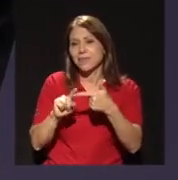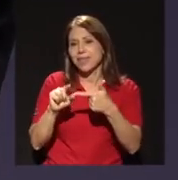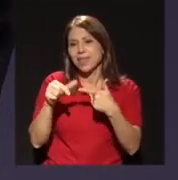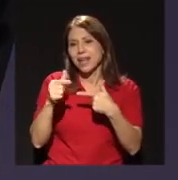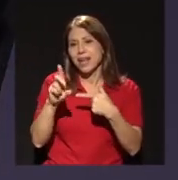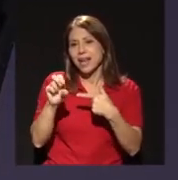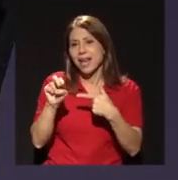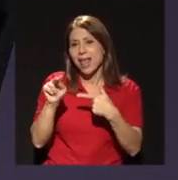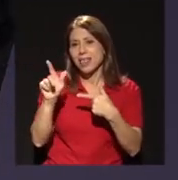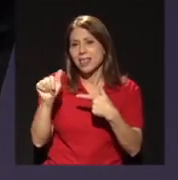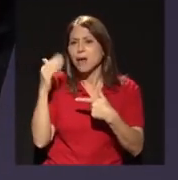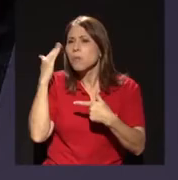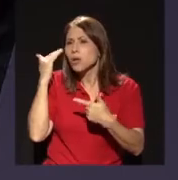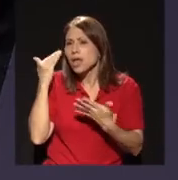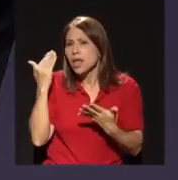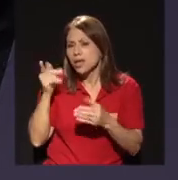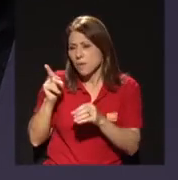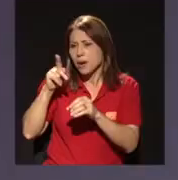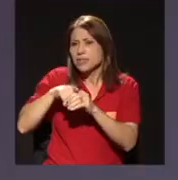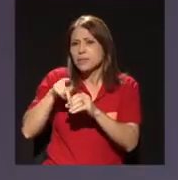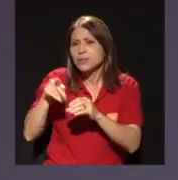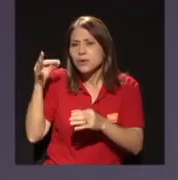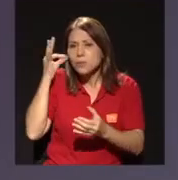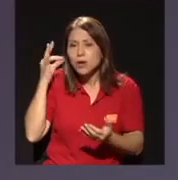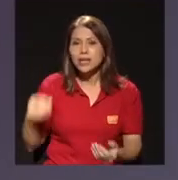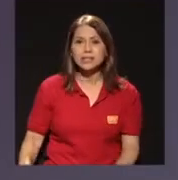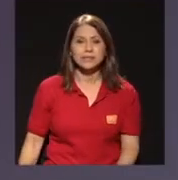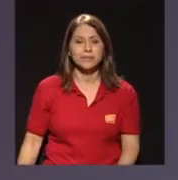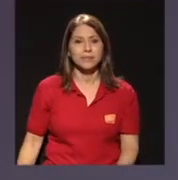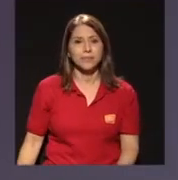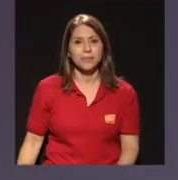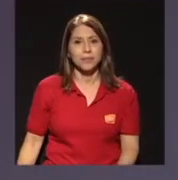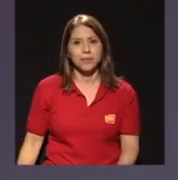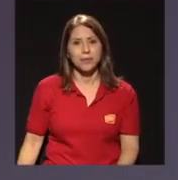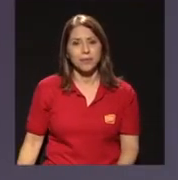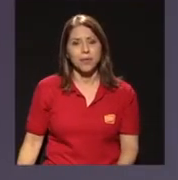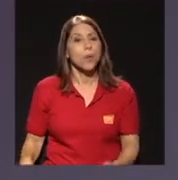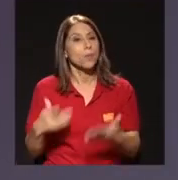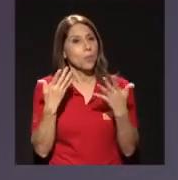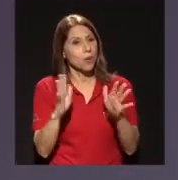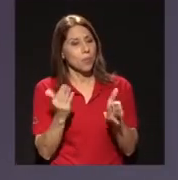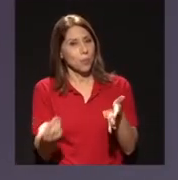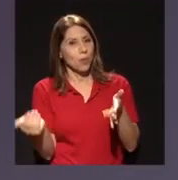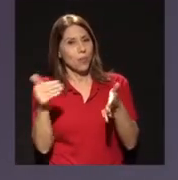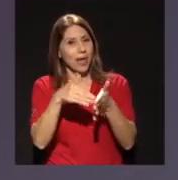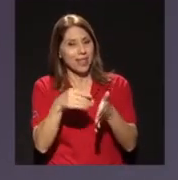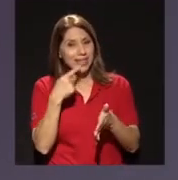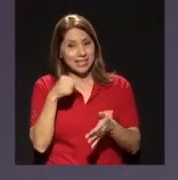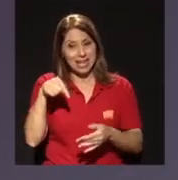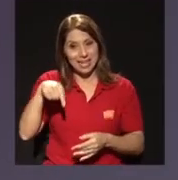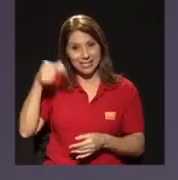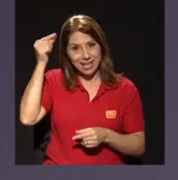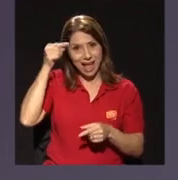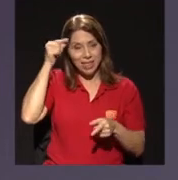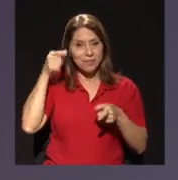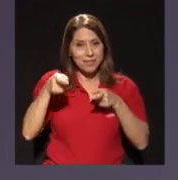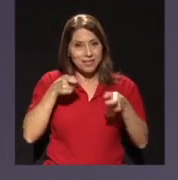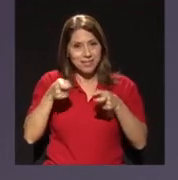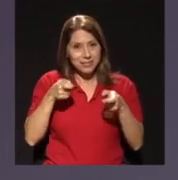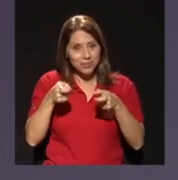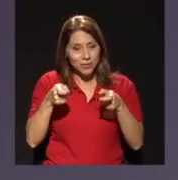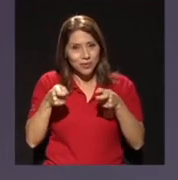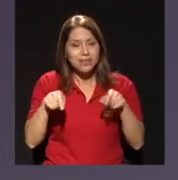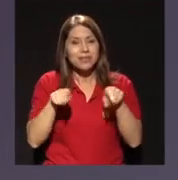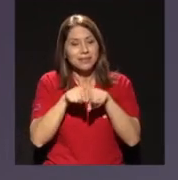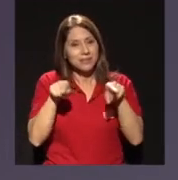¿Qué participación tienen las mujeres en Habdeba? Bueno, vuelvo a decir que en esta administración también tenemos que decir que se le